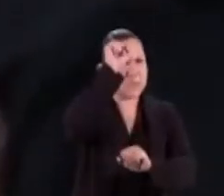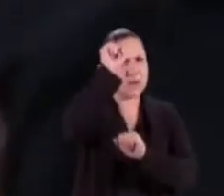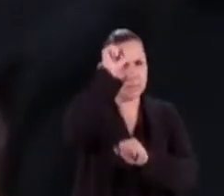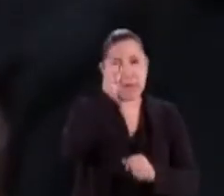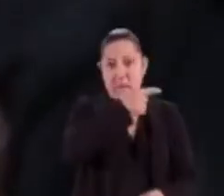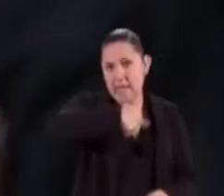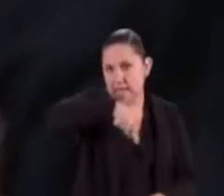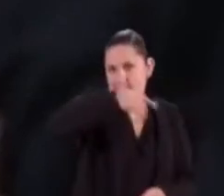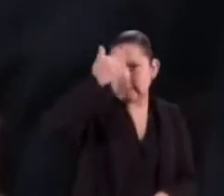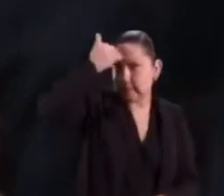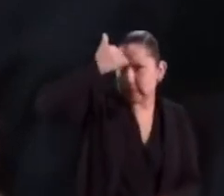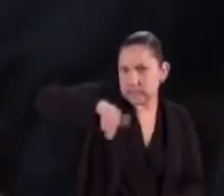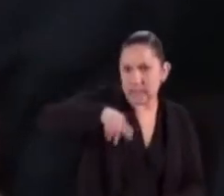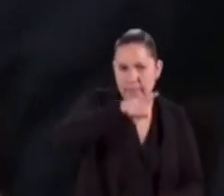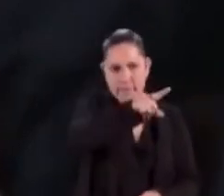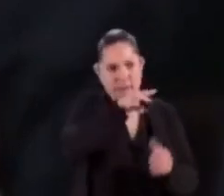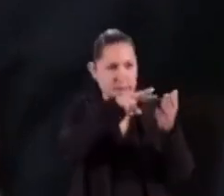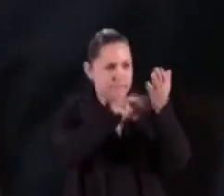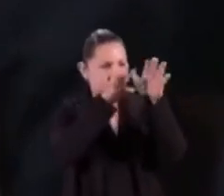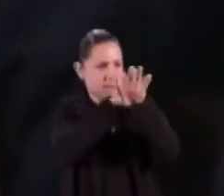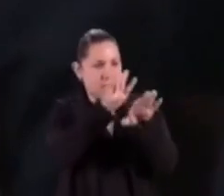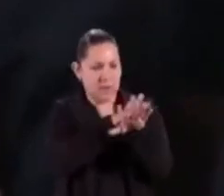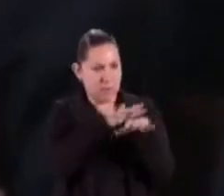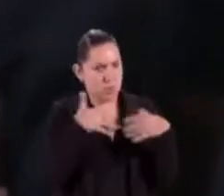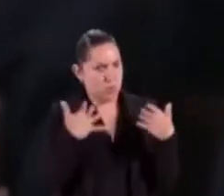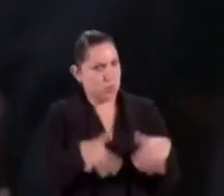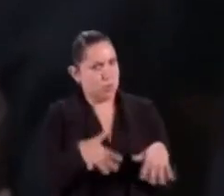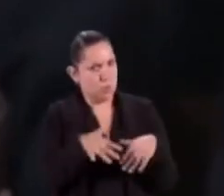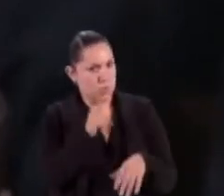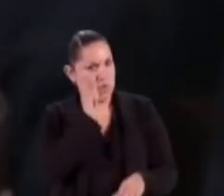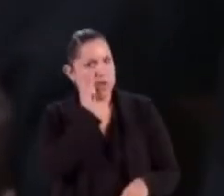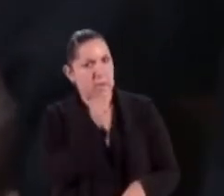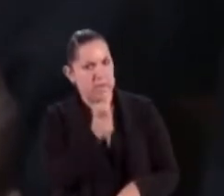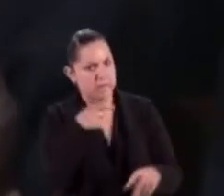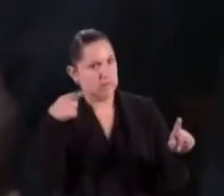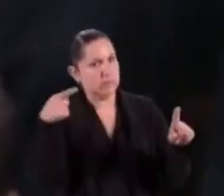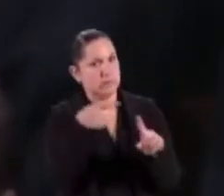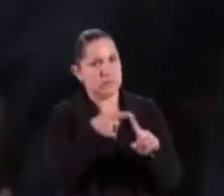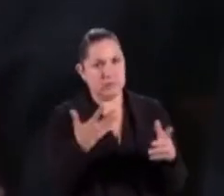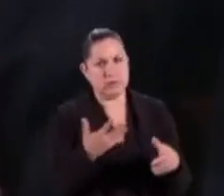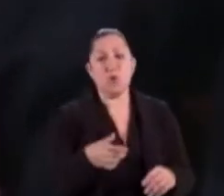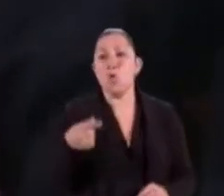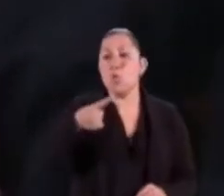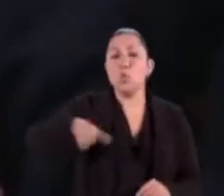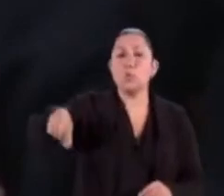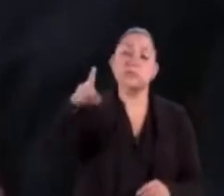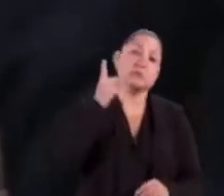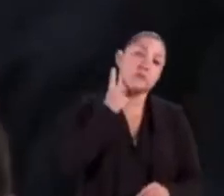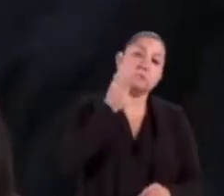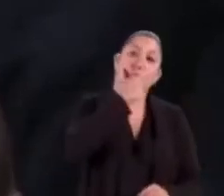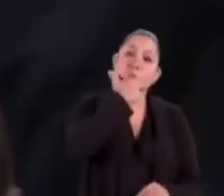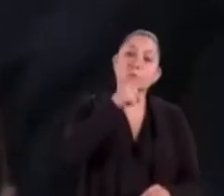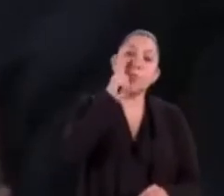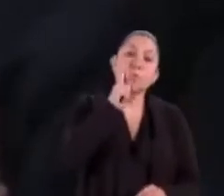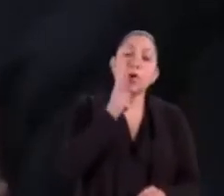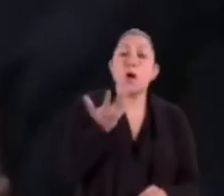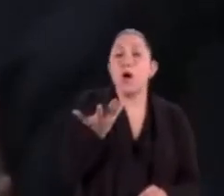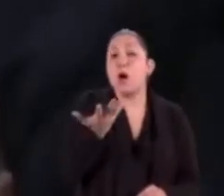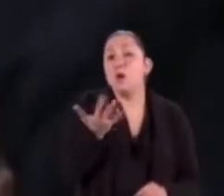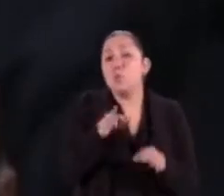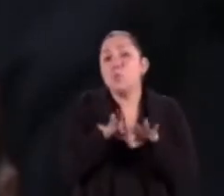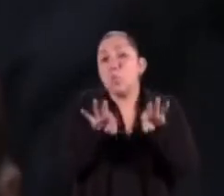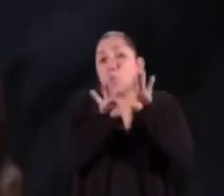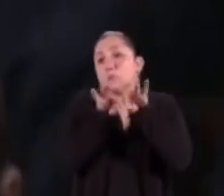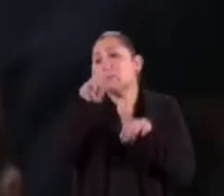parece lamentable que ustedes, diputados, se enfoquen en cumplir los berrinches de su tlatoani.